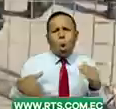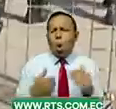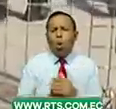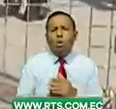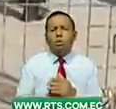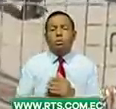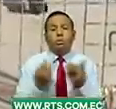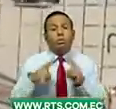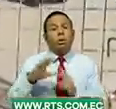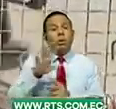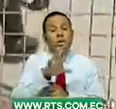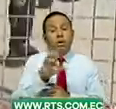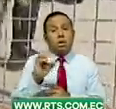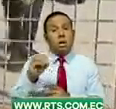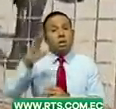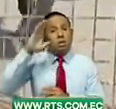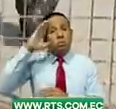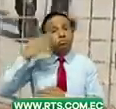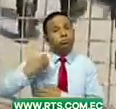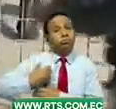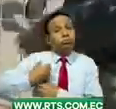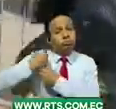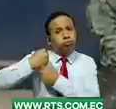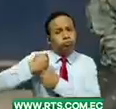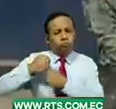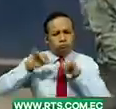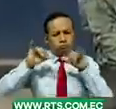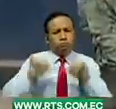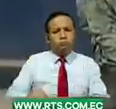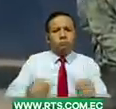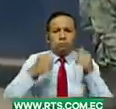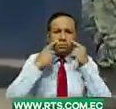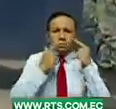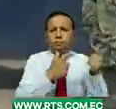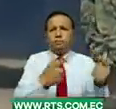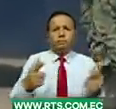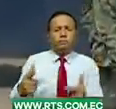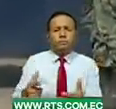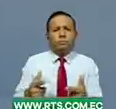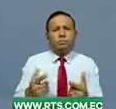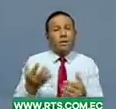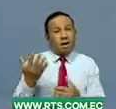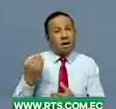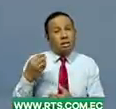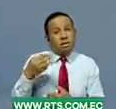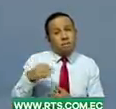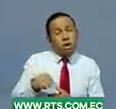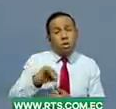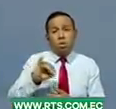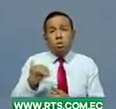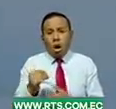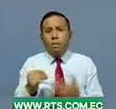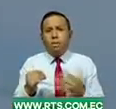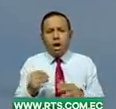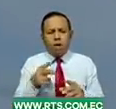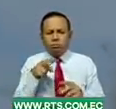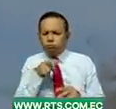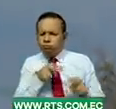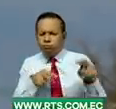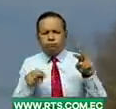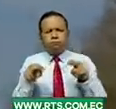500 militares permanecen distribuidos en todo el perímetro, donde ese miércoles y jueves se constató el bloqueo de señales telefónicas en